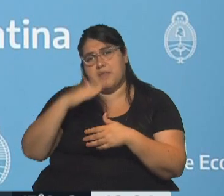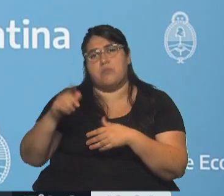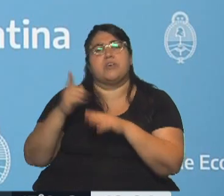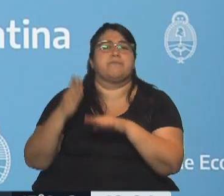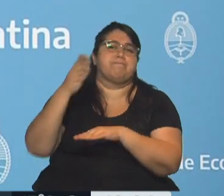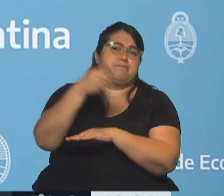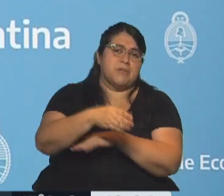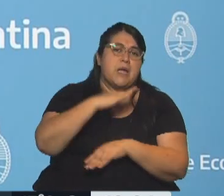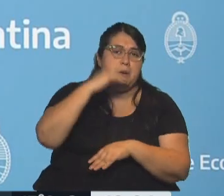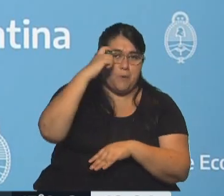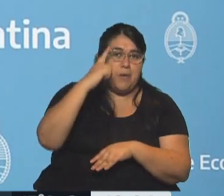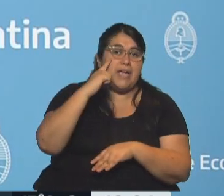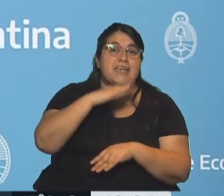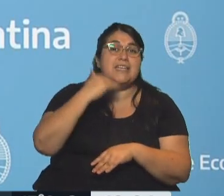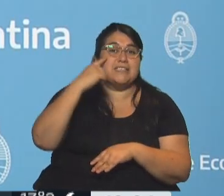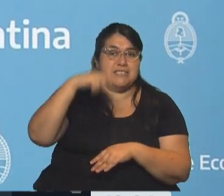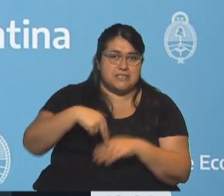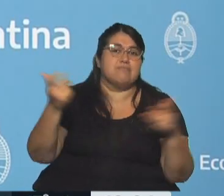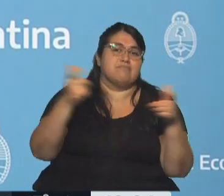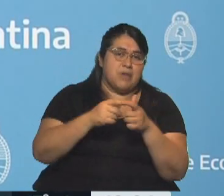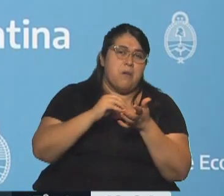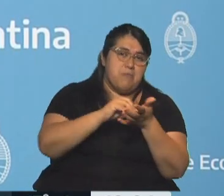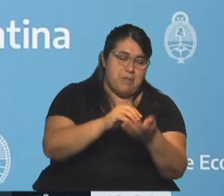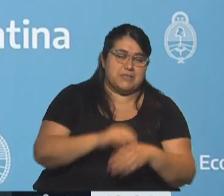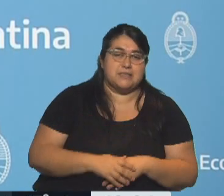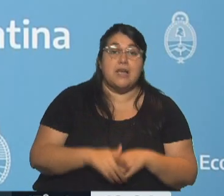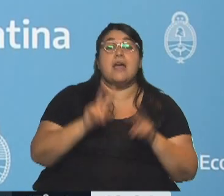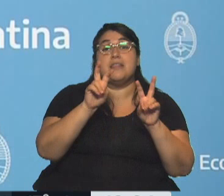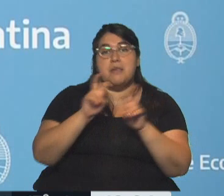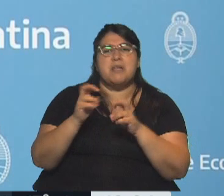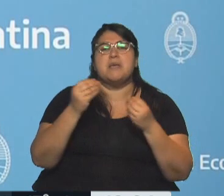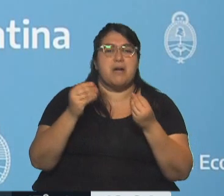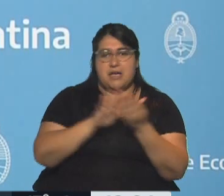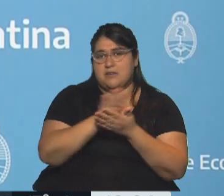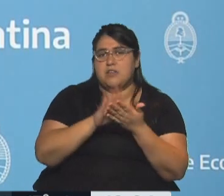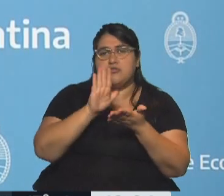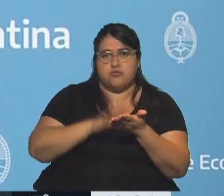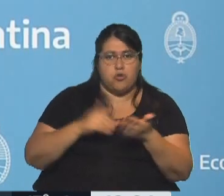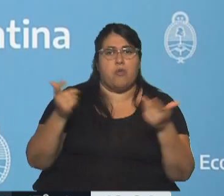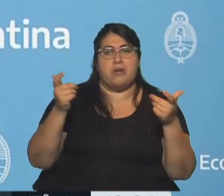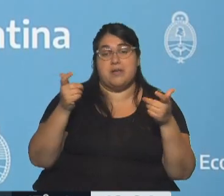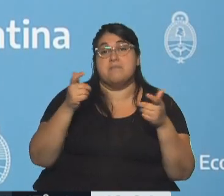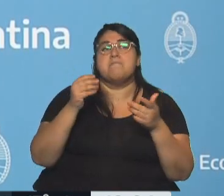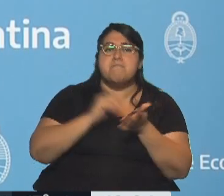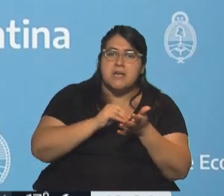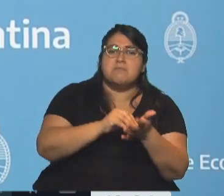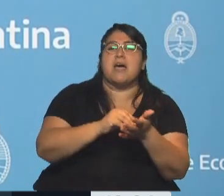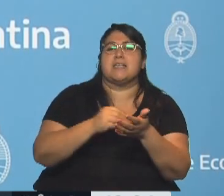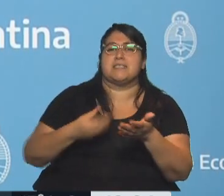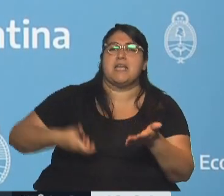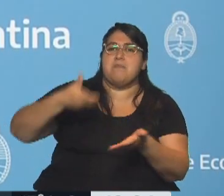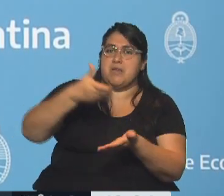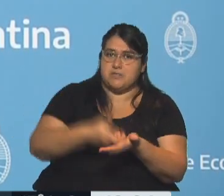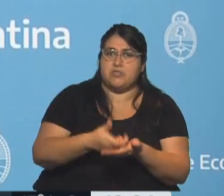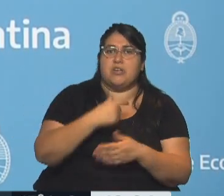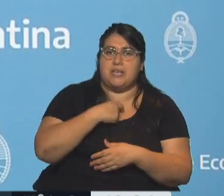Beijing. La intensa agenda del ministro prevé, junto con la ampliación del acuerdo que ya está en marcha, sumar inversiones,